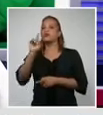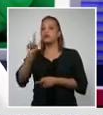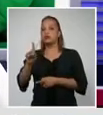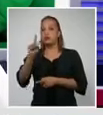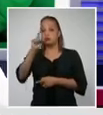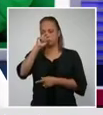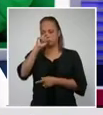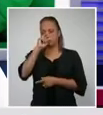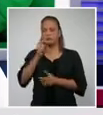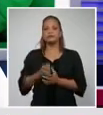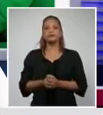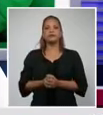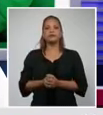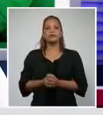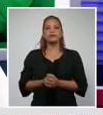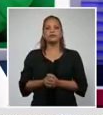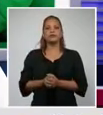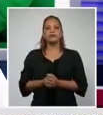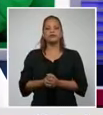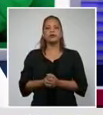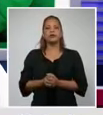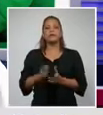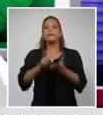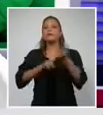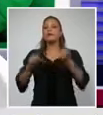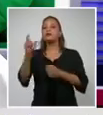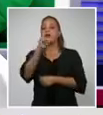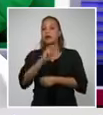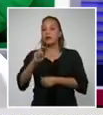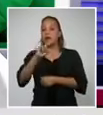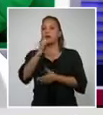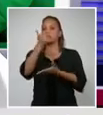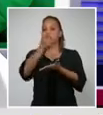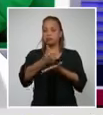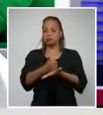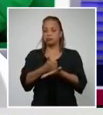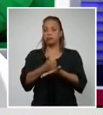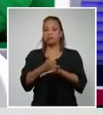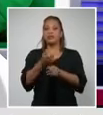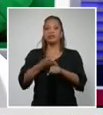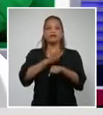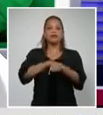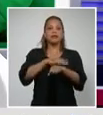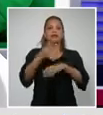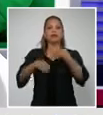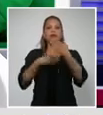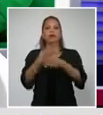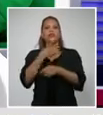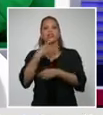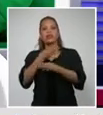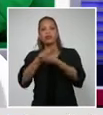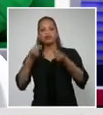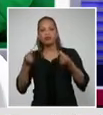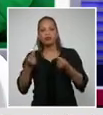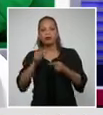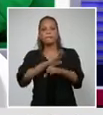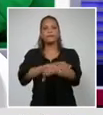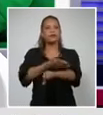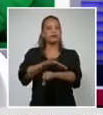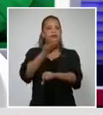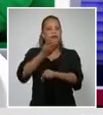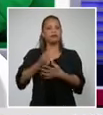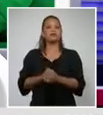esta provincia, con antecedentes de diabetes mellitus, hipertensión arterial, una enfermedad